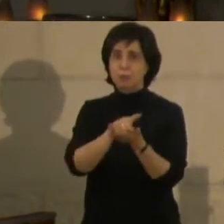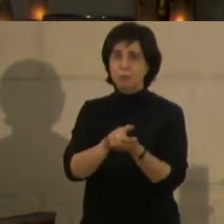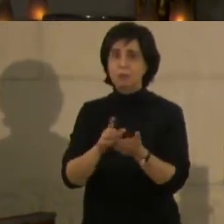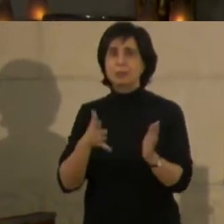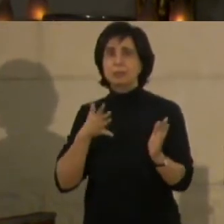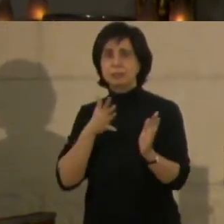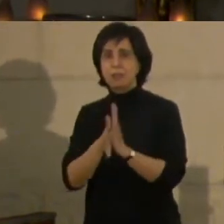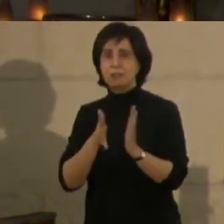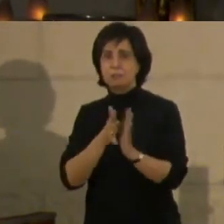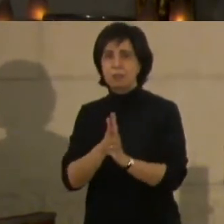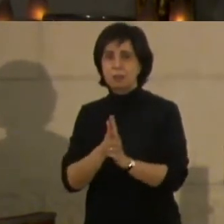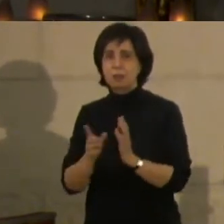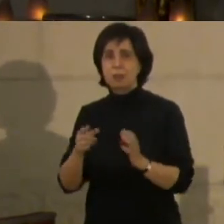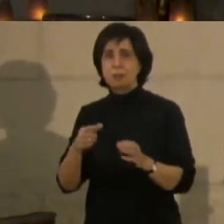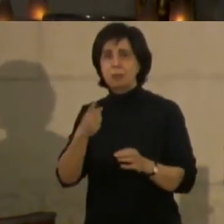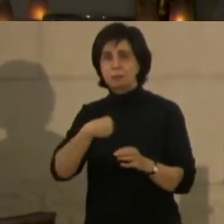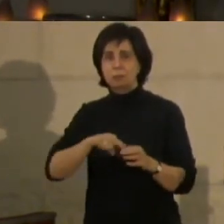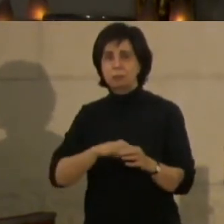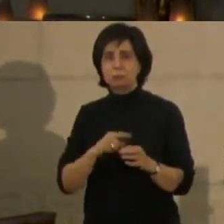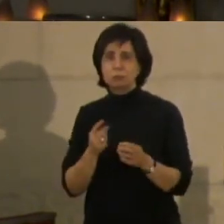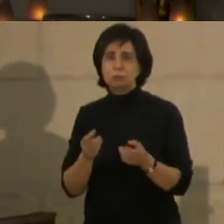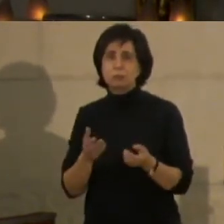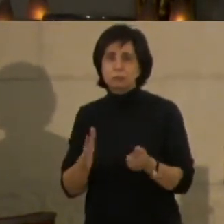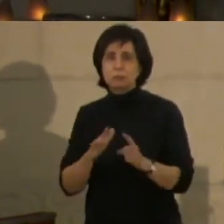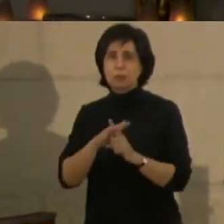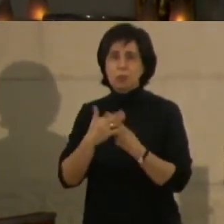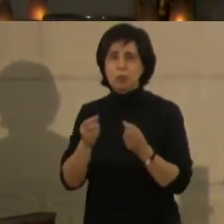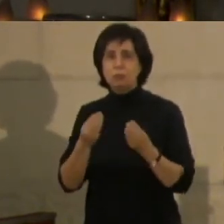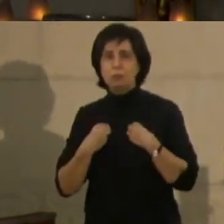¿Qué significa esto para nosotros en estos momentos?